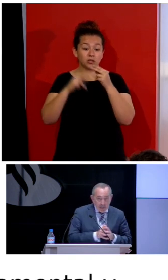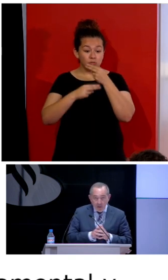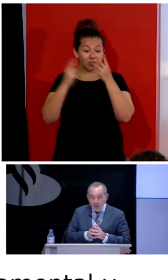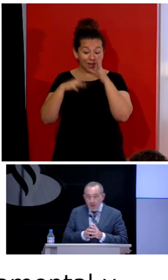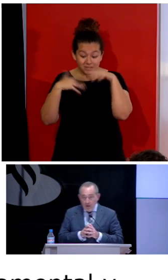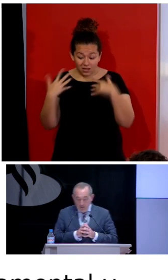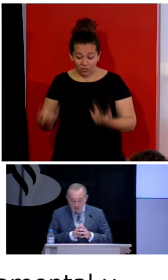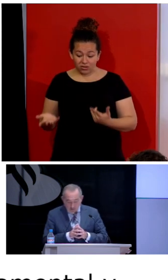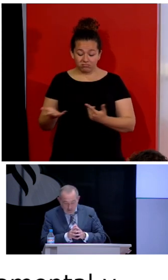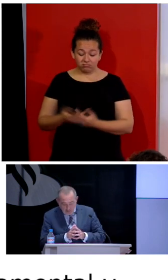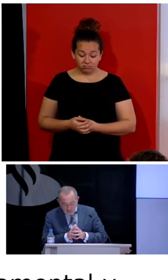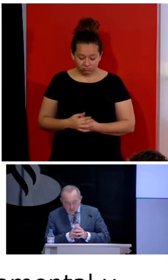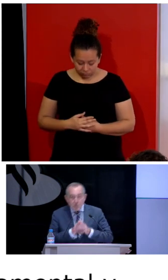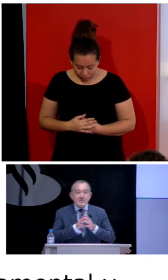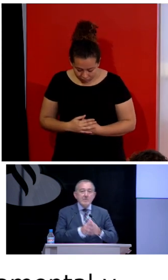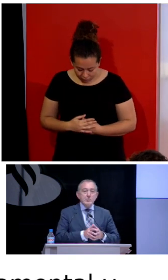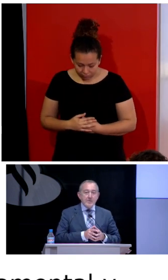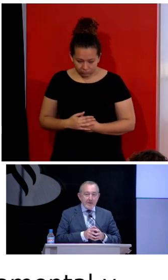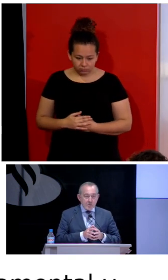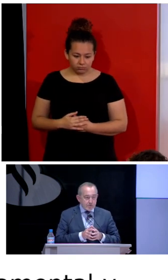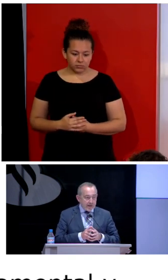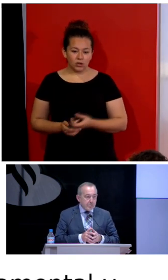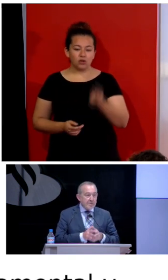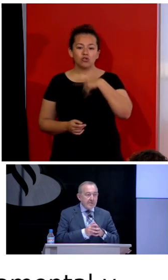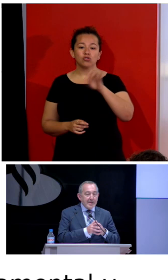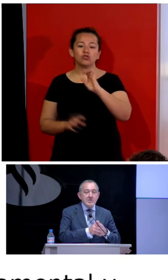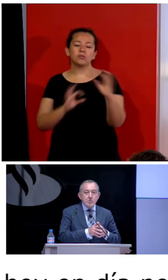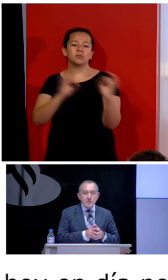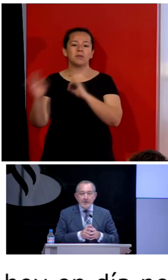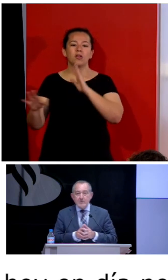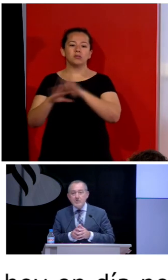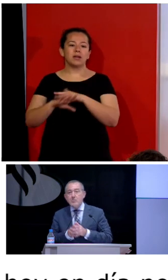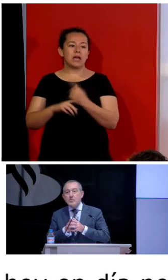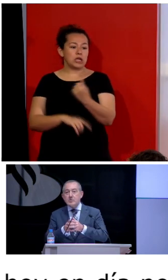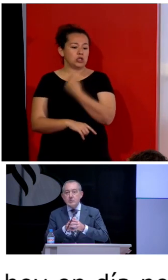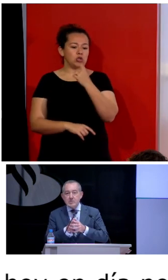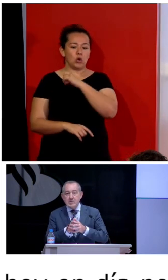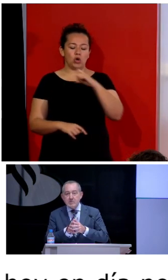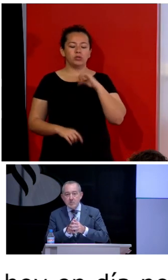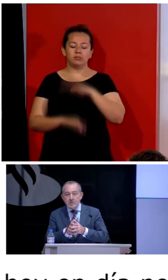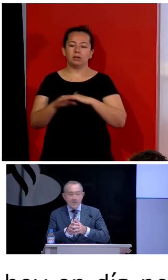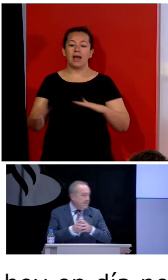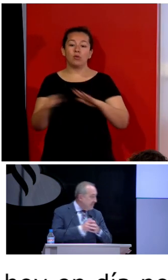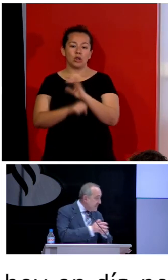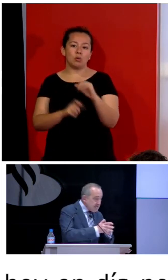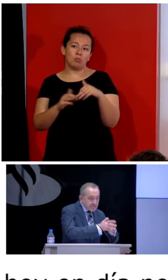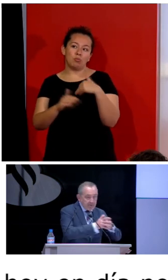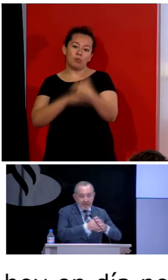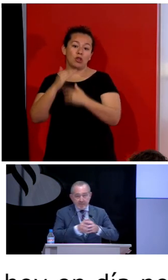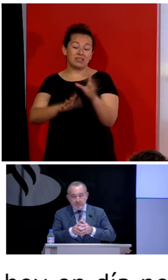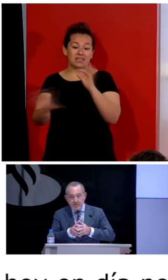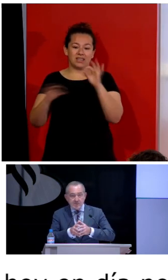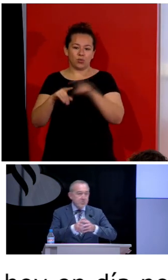día no estamos preparados para abordar, para ir solos y para abordar un proceso selectivo de este tipo